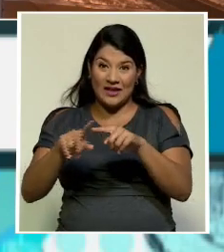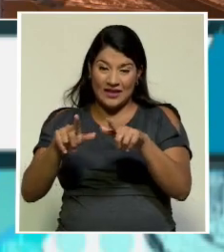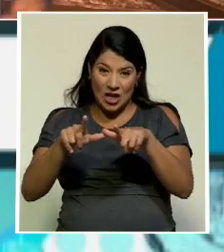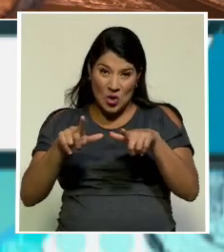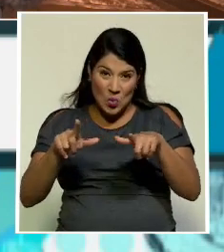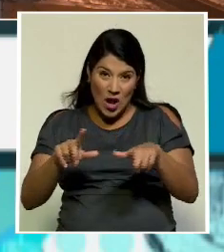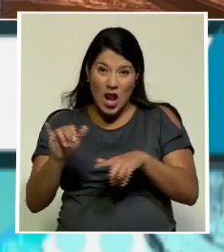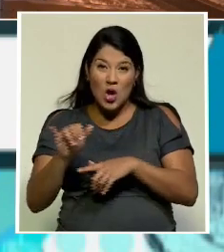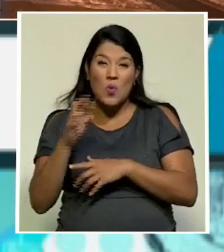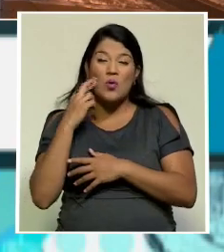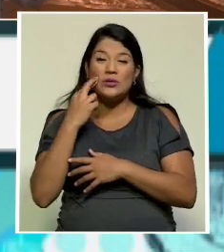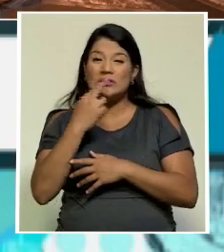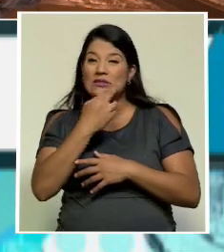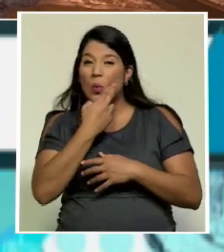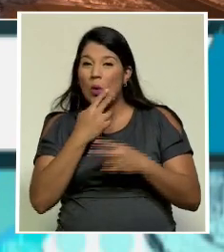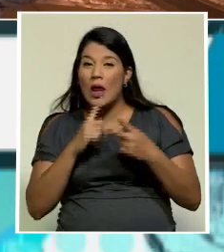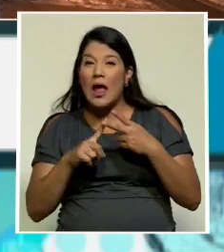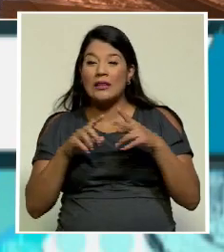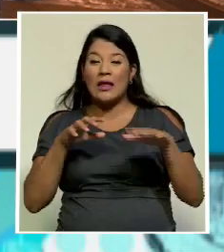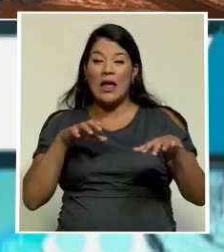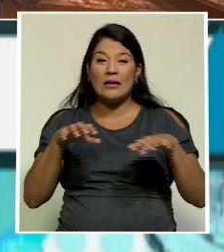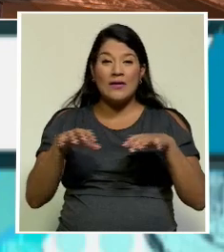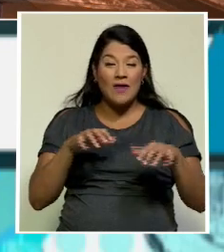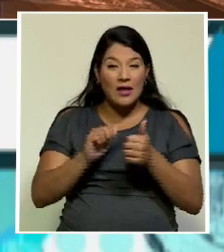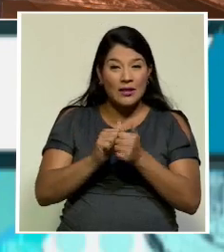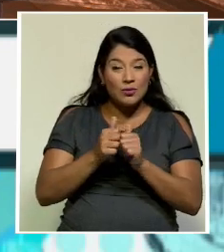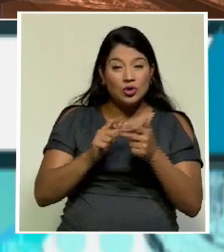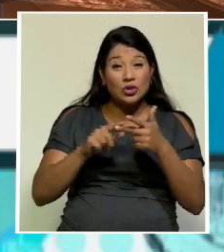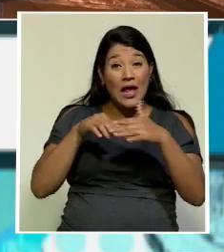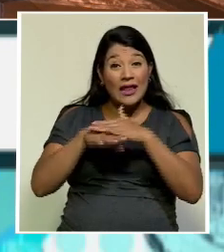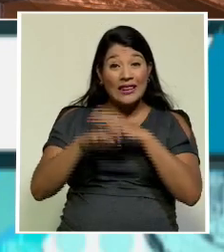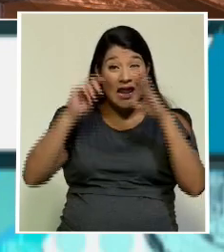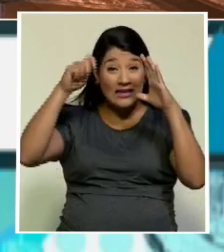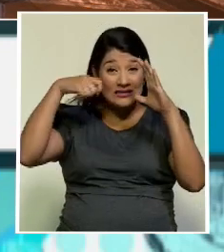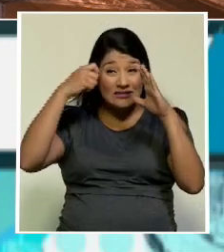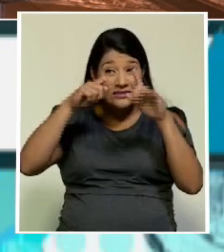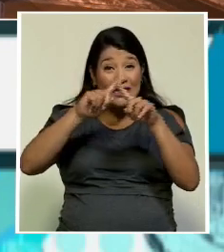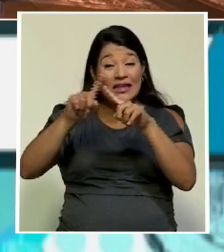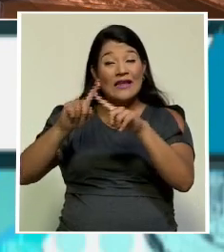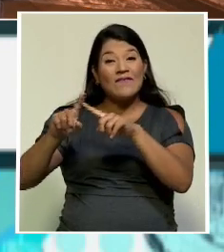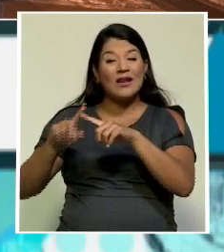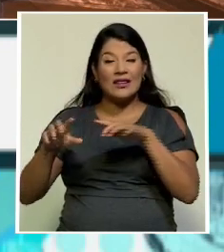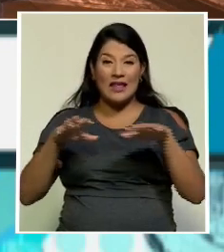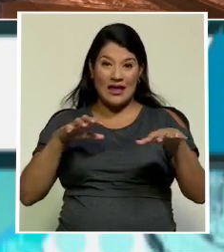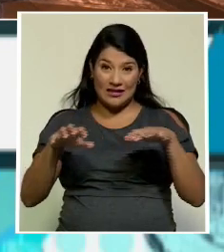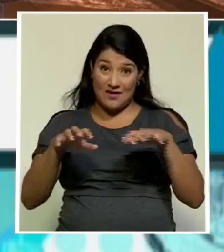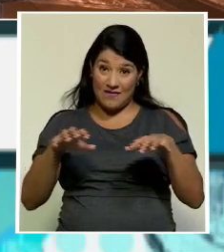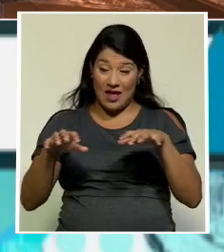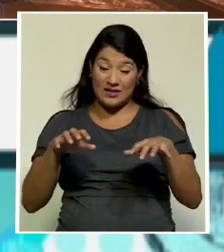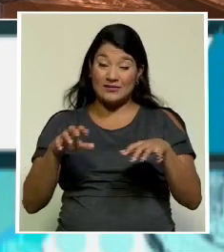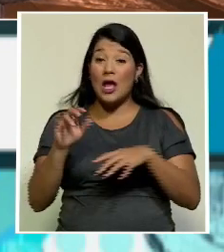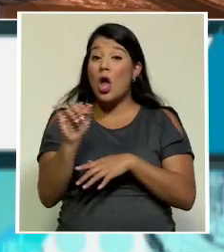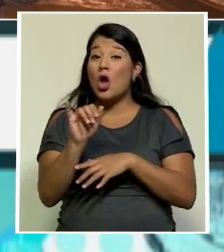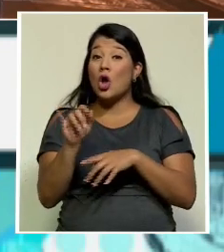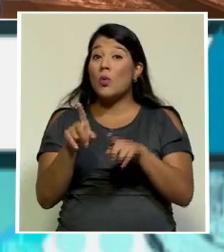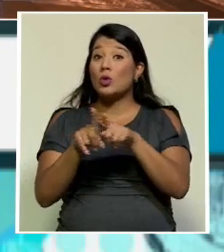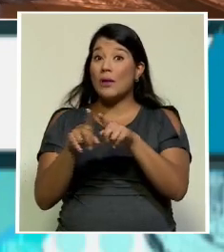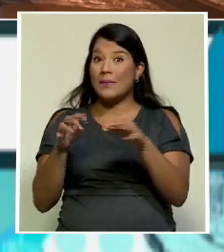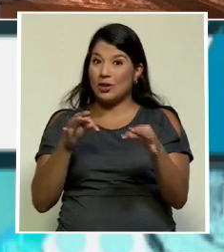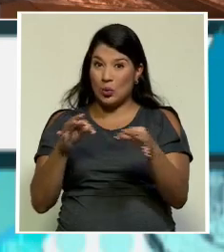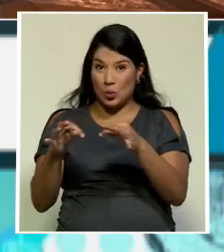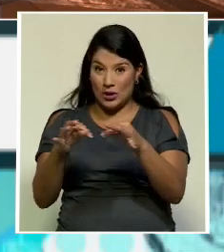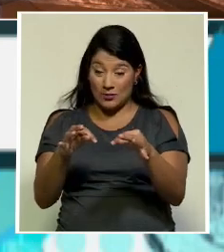eventos deportivos, entradas al cine, entre pues muchísimas otras actividades, como también lo es en el sector turismo. Con esta